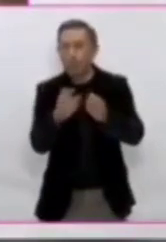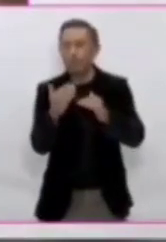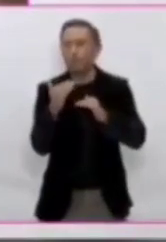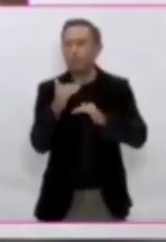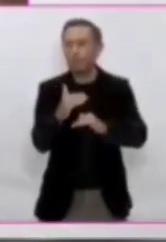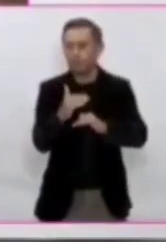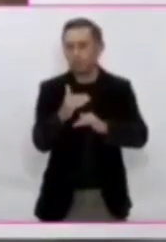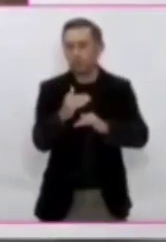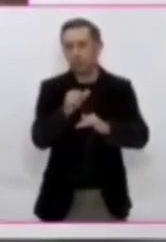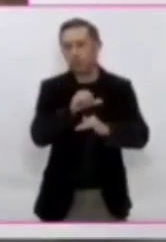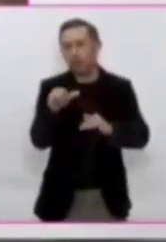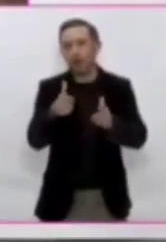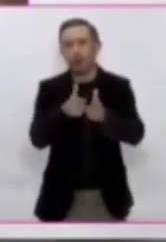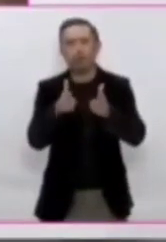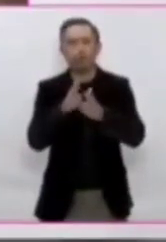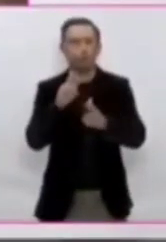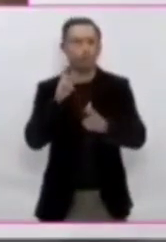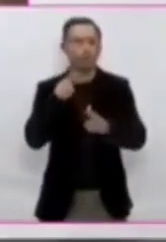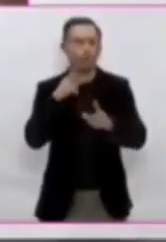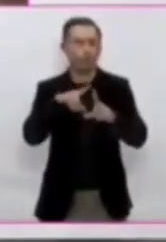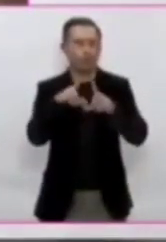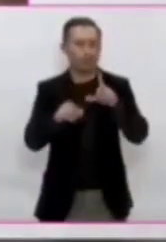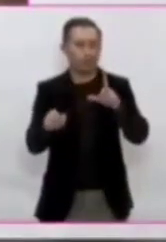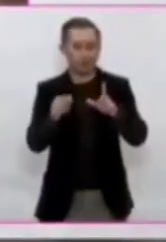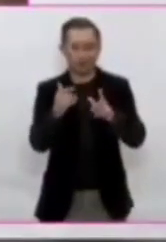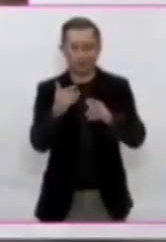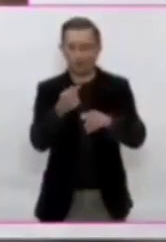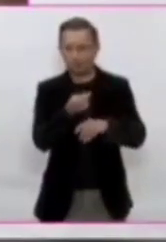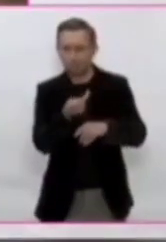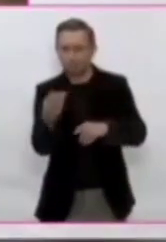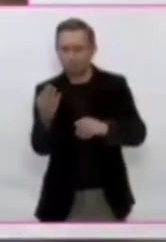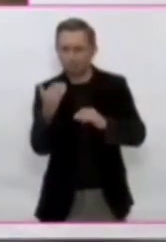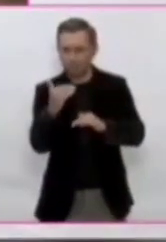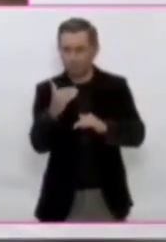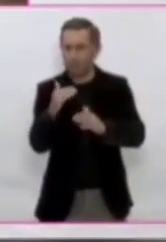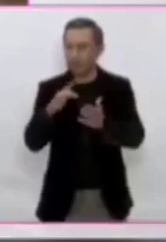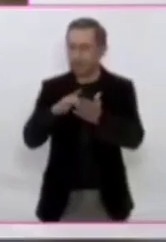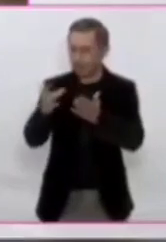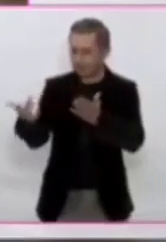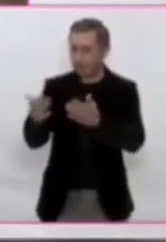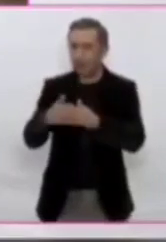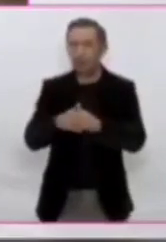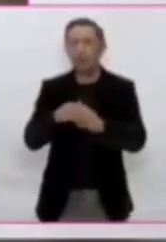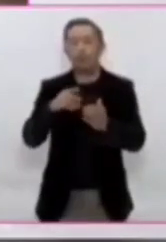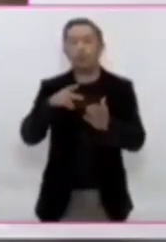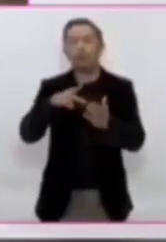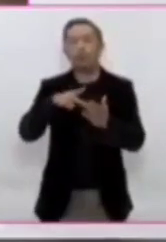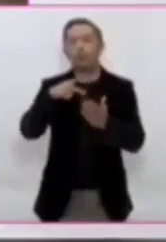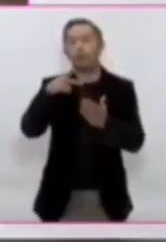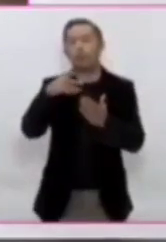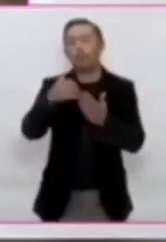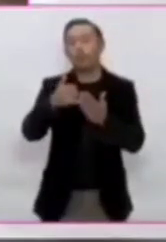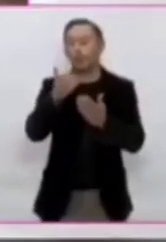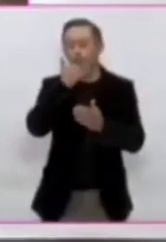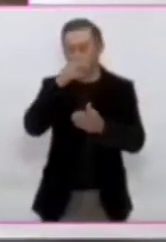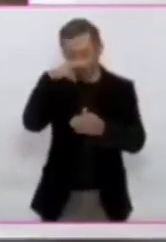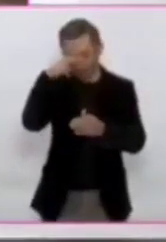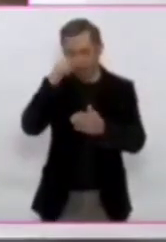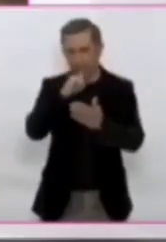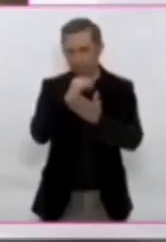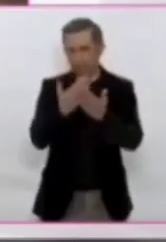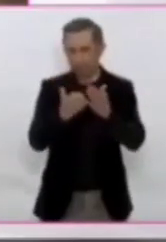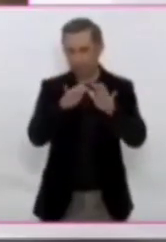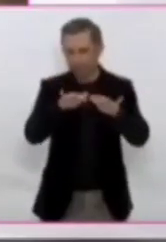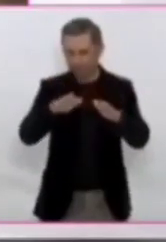partidos políticos nacionales. Gracias, señor secretario. Colega, está a su consideración el proyecto, perdón, el informe mencionado.